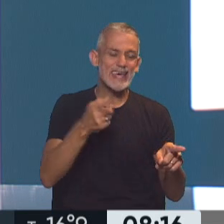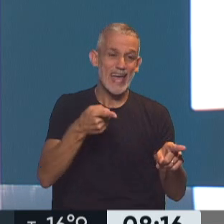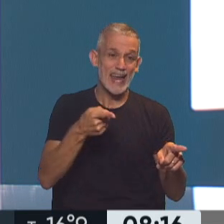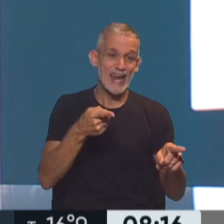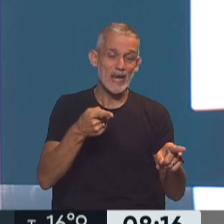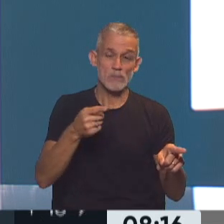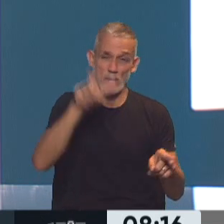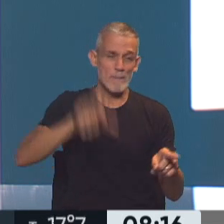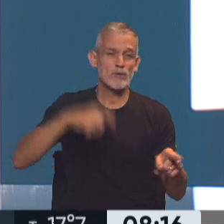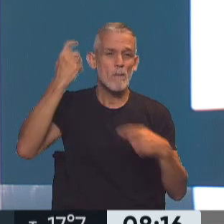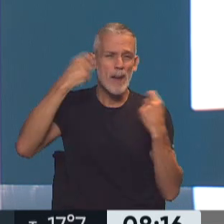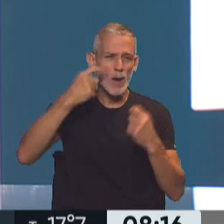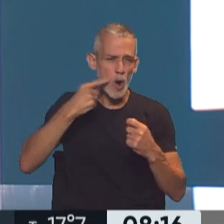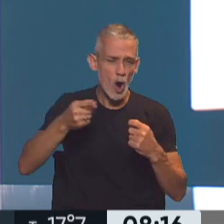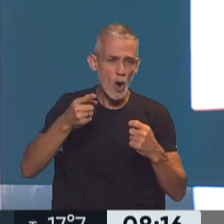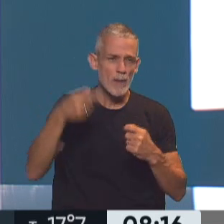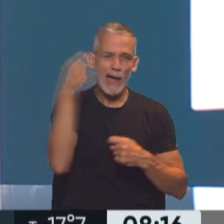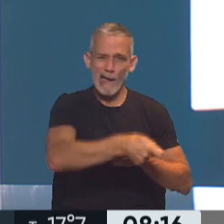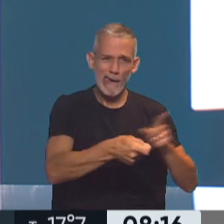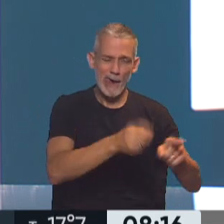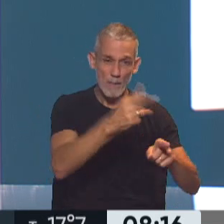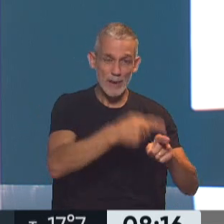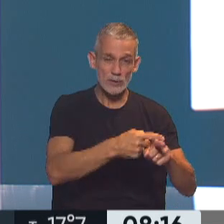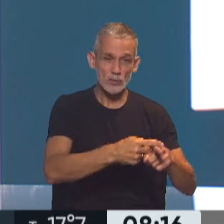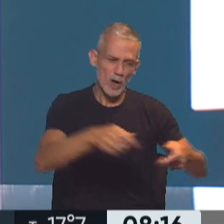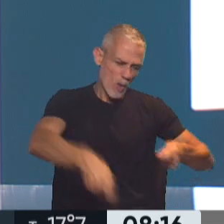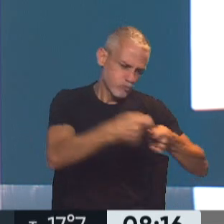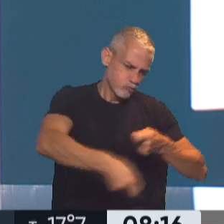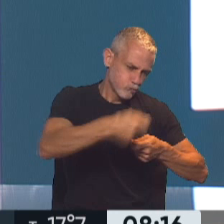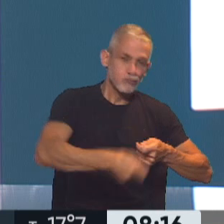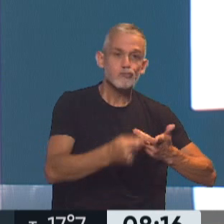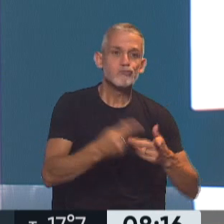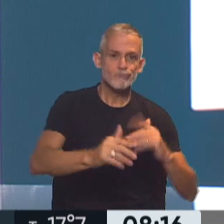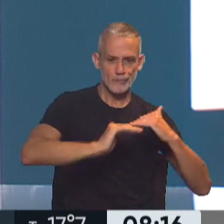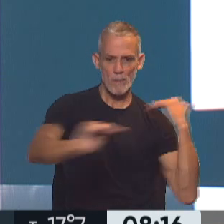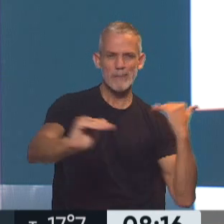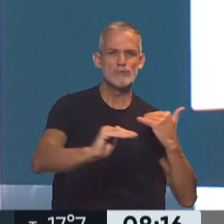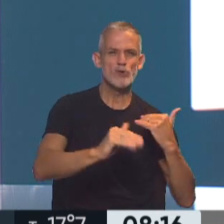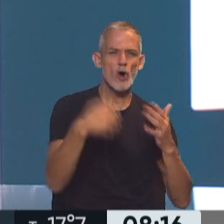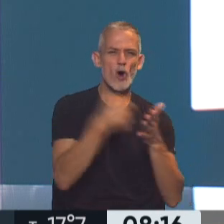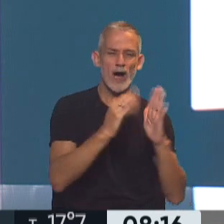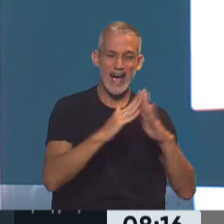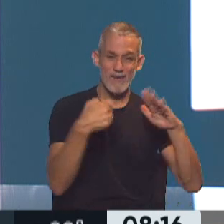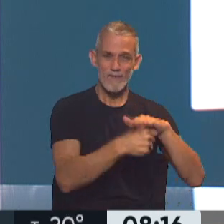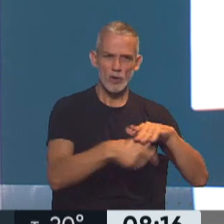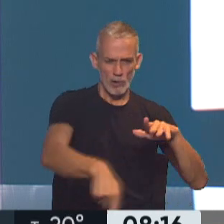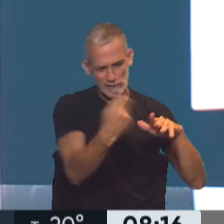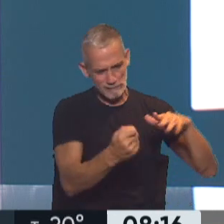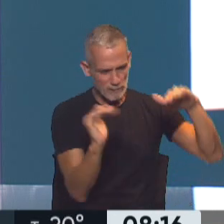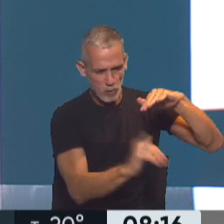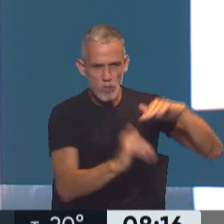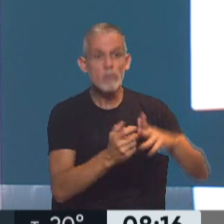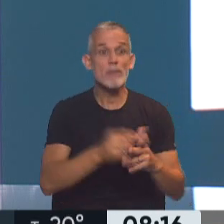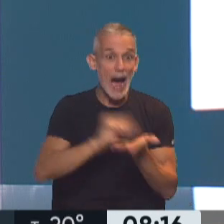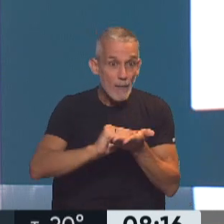un ciudadano paraguayo que no tuvo mejor idea que enterrarla ofreciendo un contrapiso en el fondo de su casa y ponerla allí. Bueno, es el